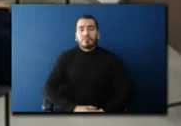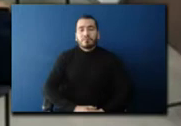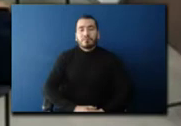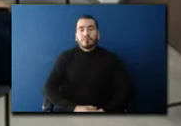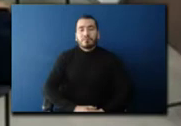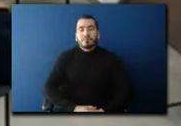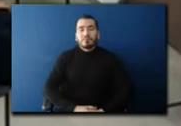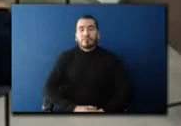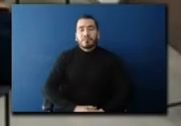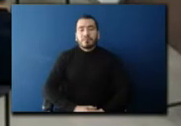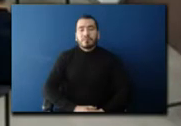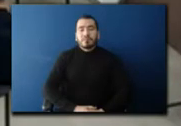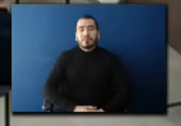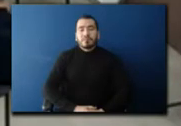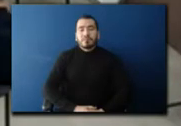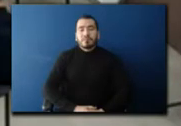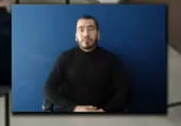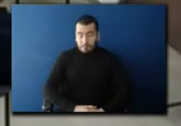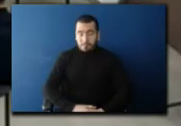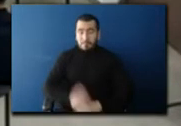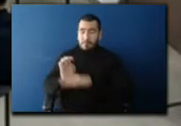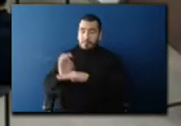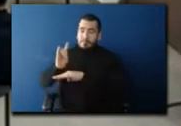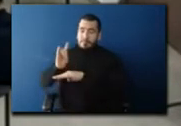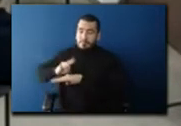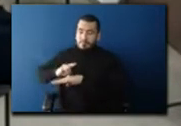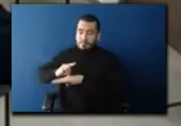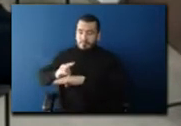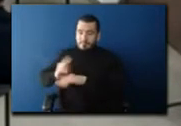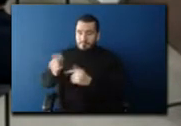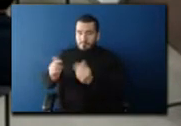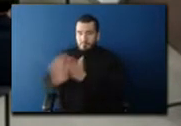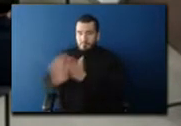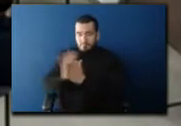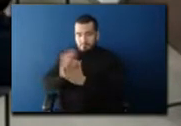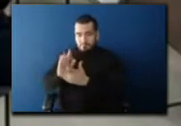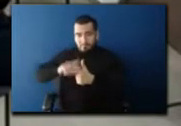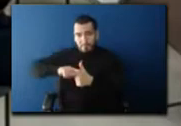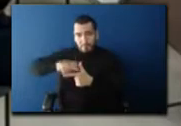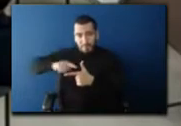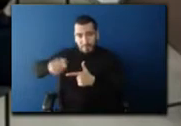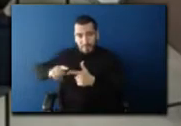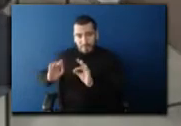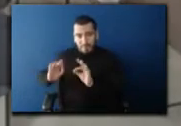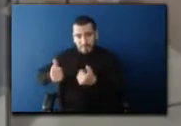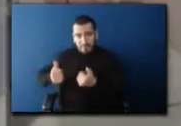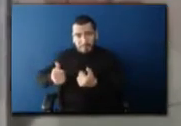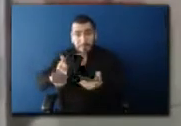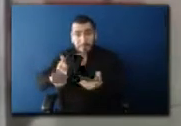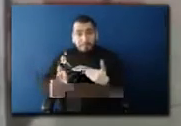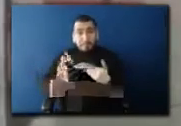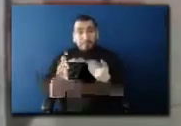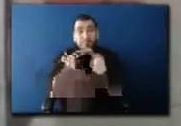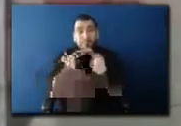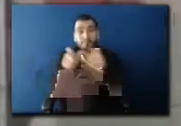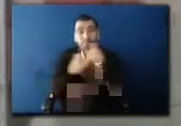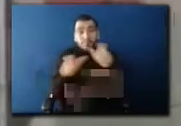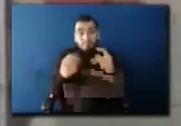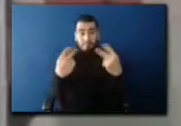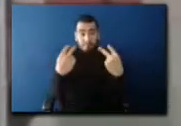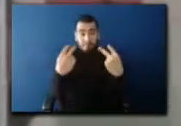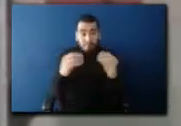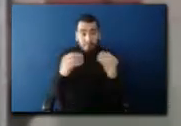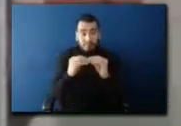Superintendente, muy buenos datos en esa charla. Agradezco también a quienes están conectados a través de nuestro canal